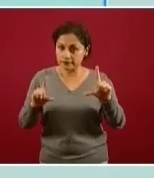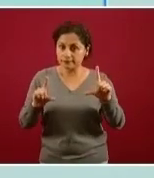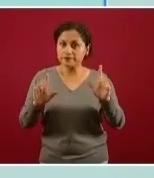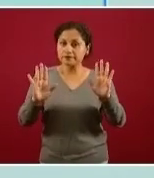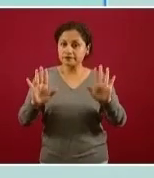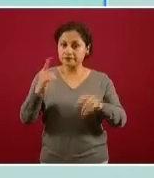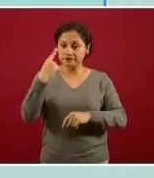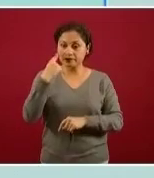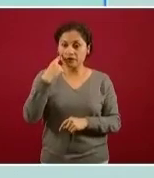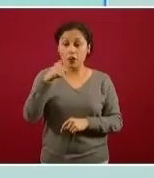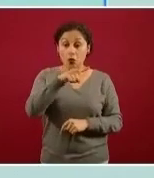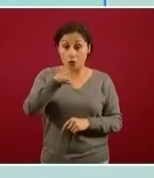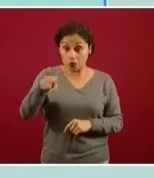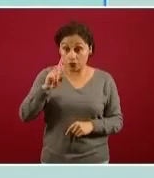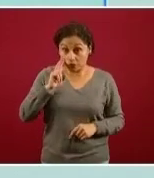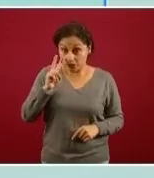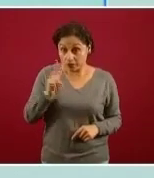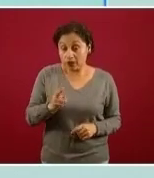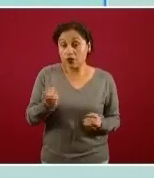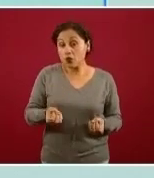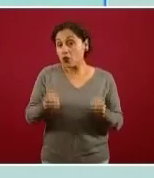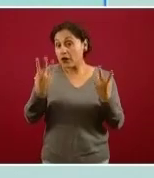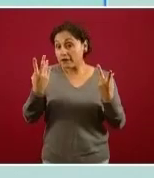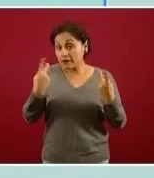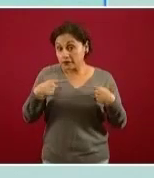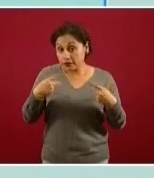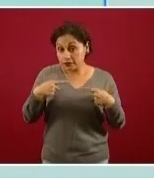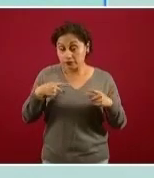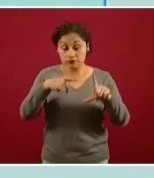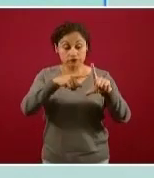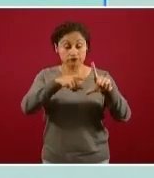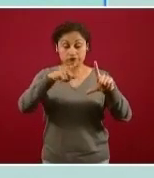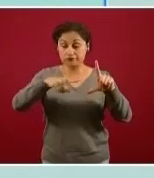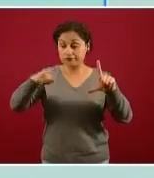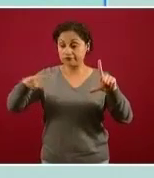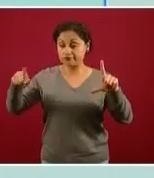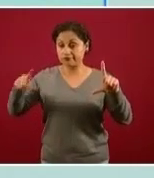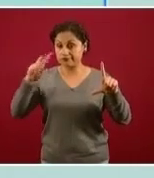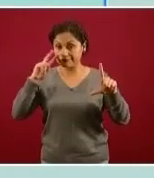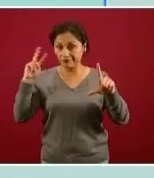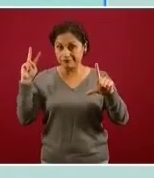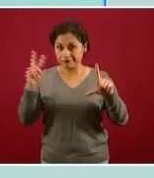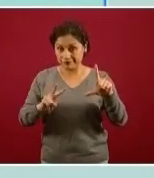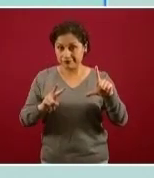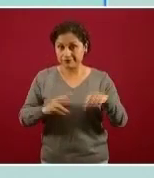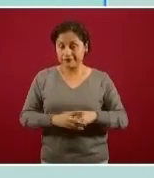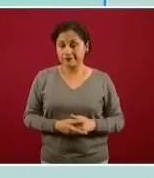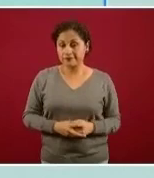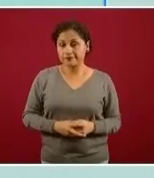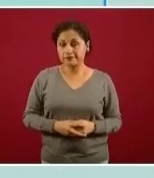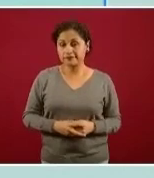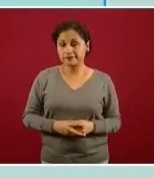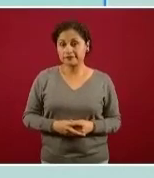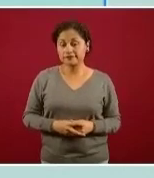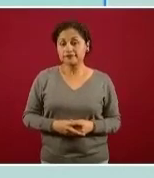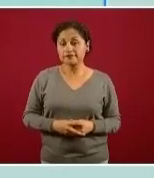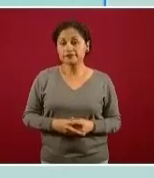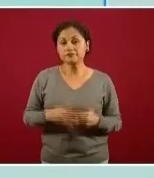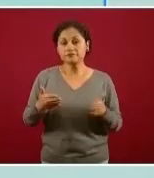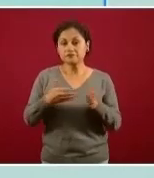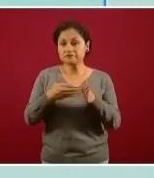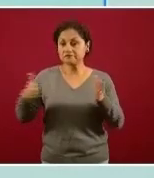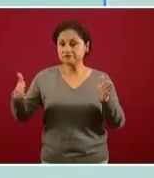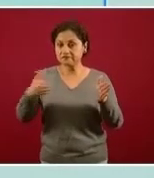lo esperado, de hecho, por debajo de la cantidad esperada en 25% de los